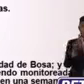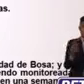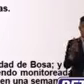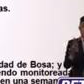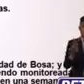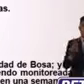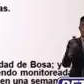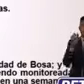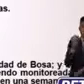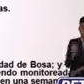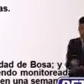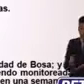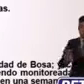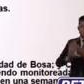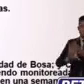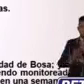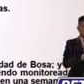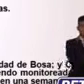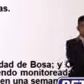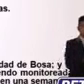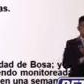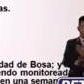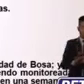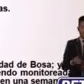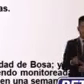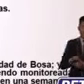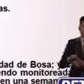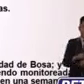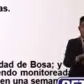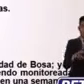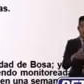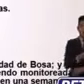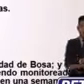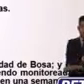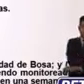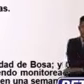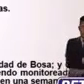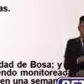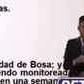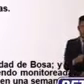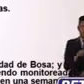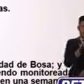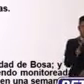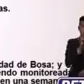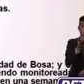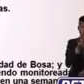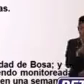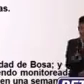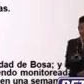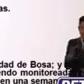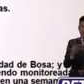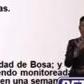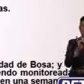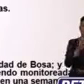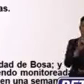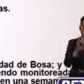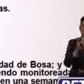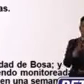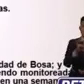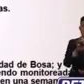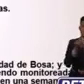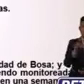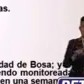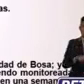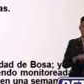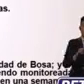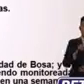aislamiento obligatorio en las localidades de Suba, las UPZs de Tibabuyes, Suba y